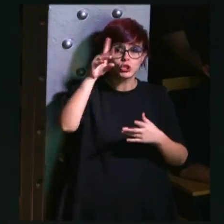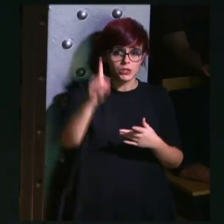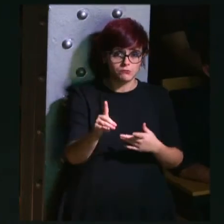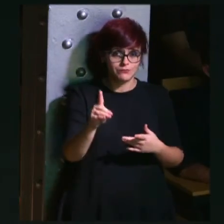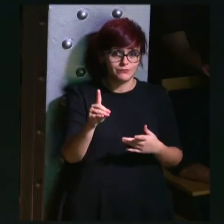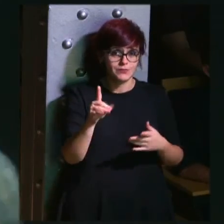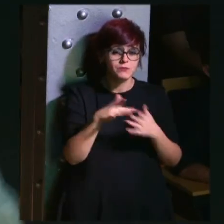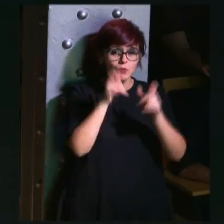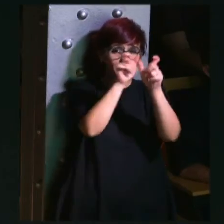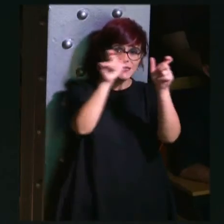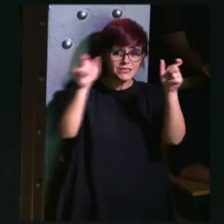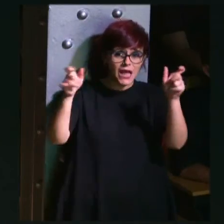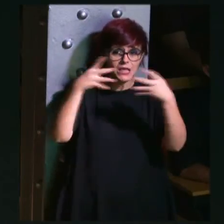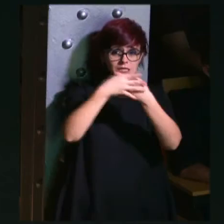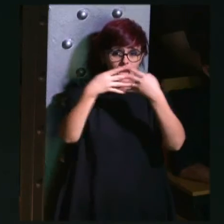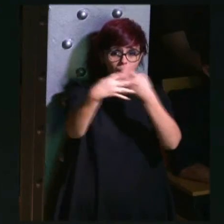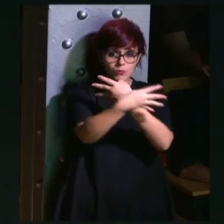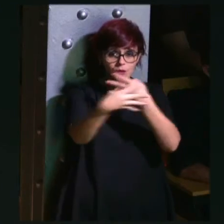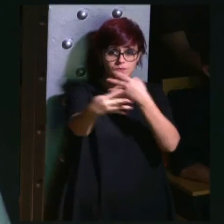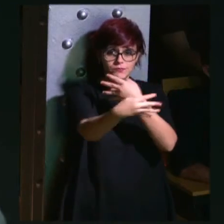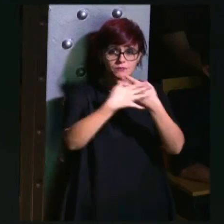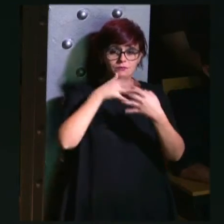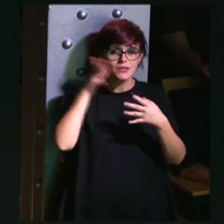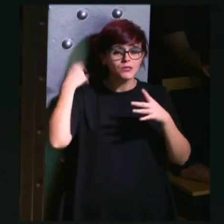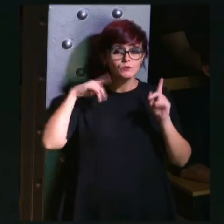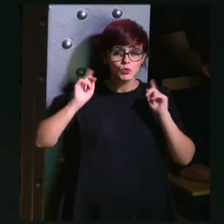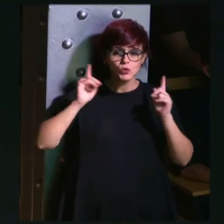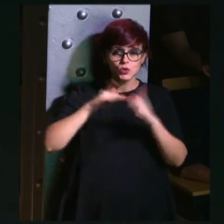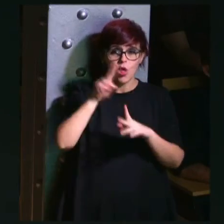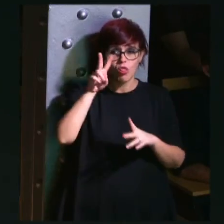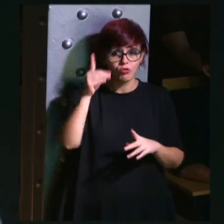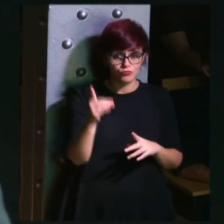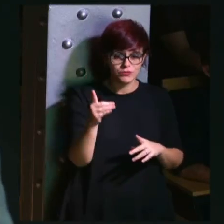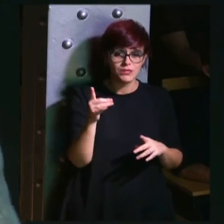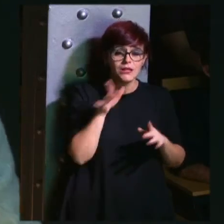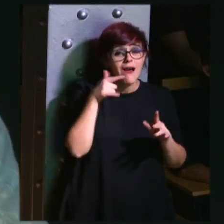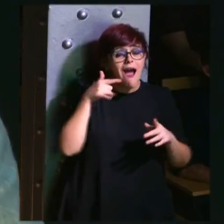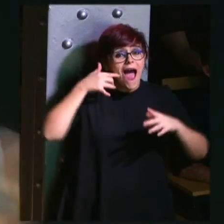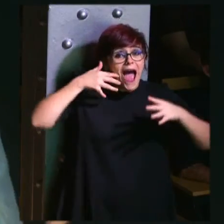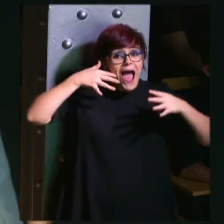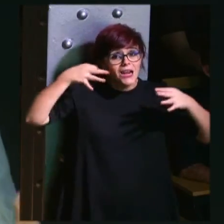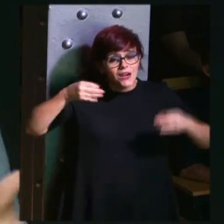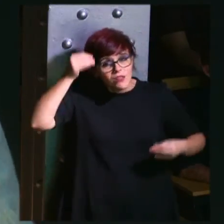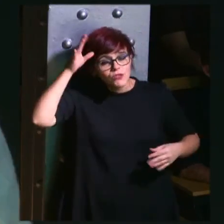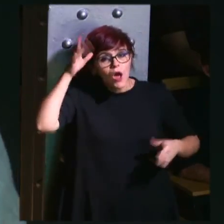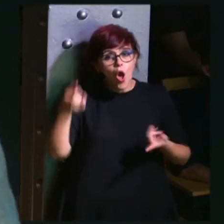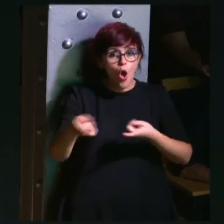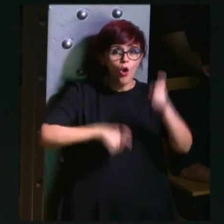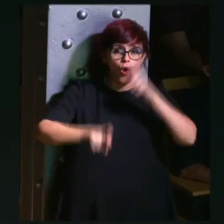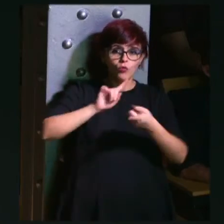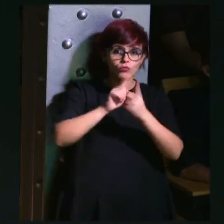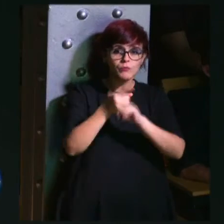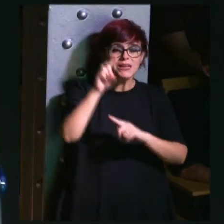un montón de pestañitas y capas y niveles de profundidad, y lo llevamos al 2D, ¿no? Con la realidad virtual volvemos al 3D, volvemos a un